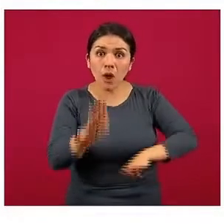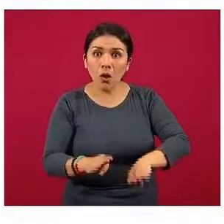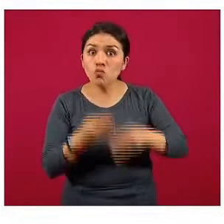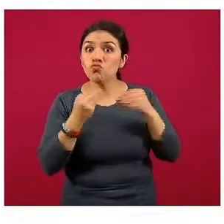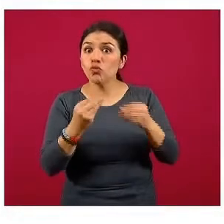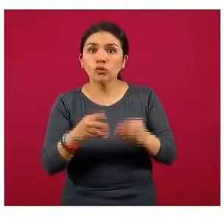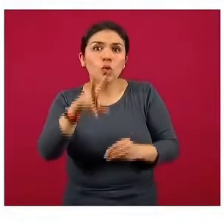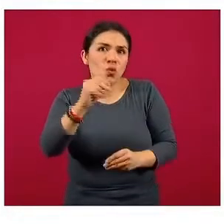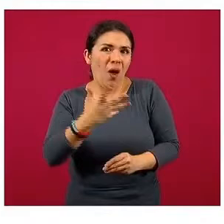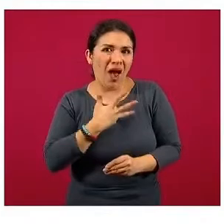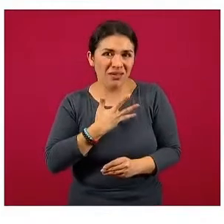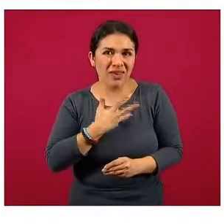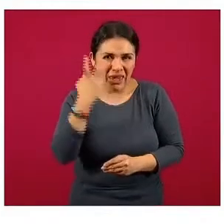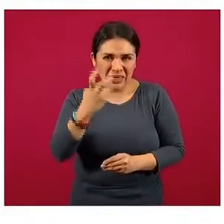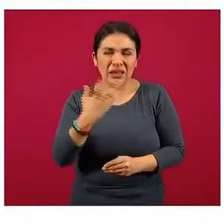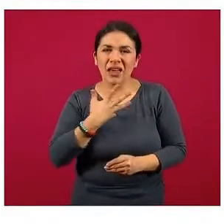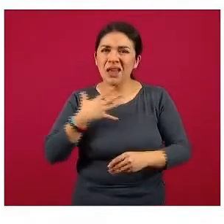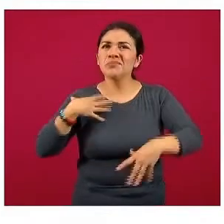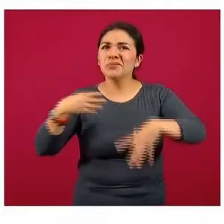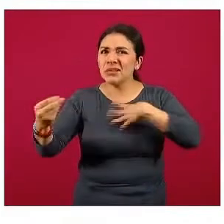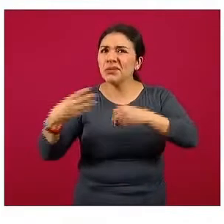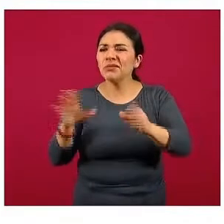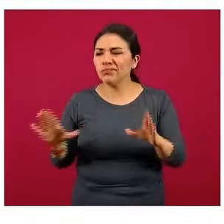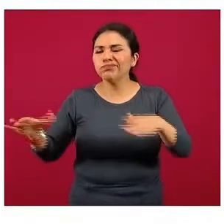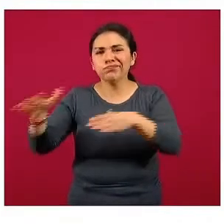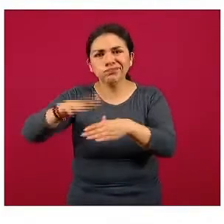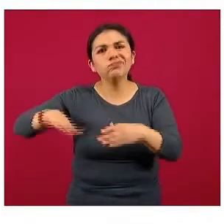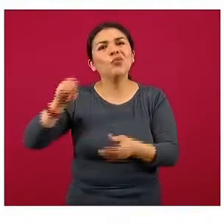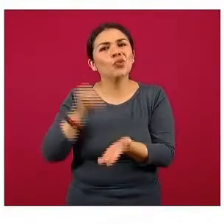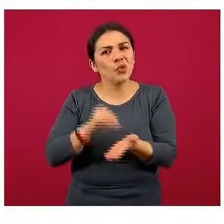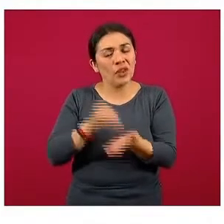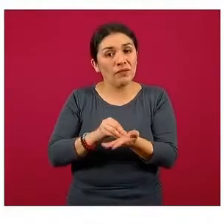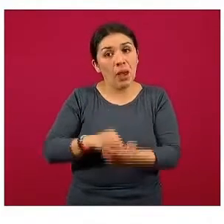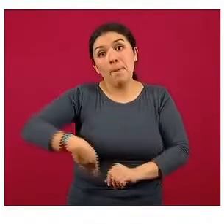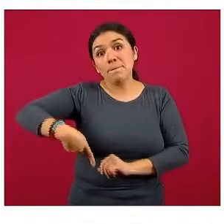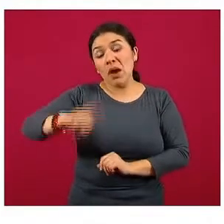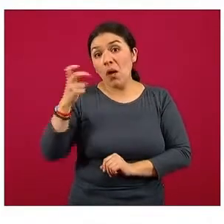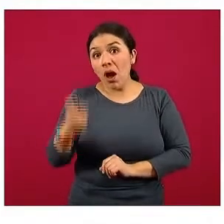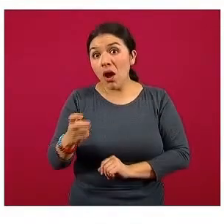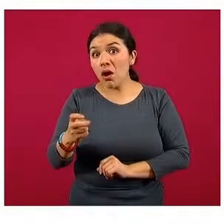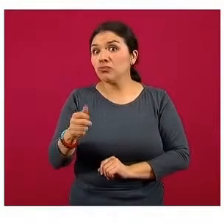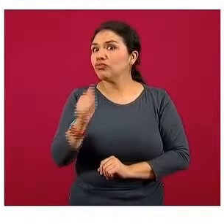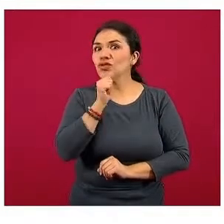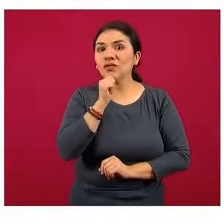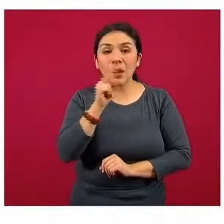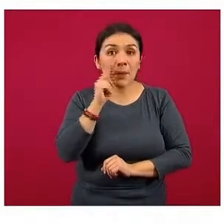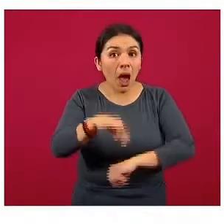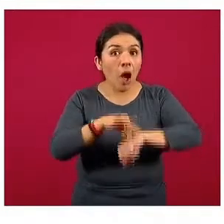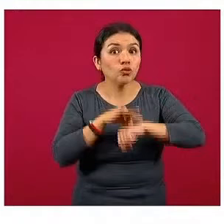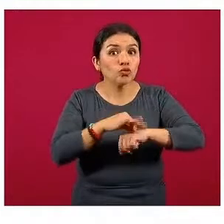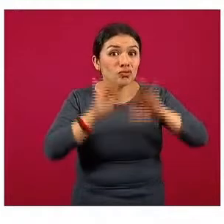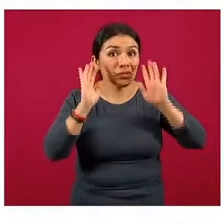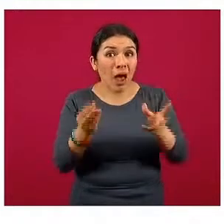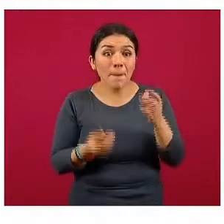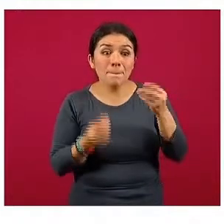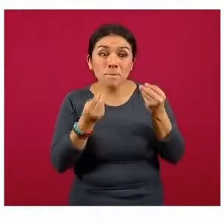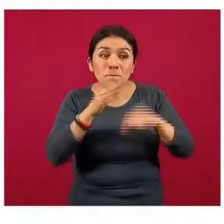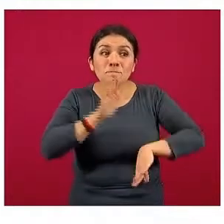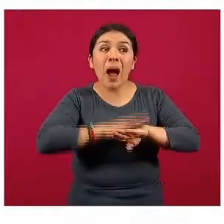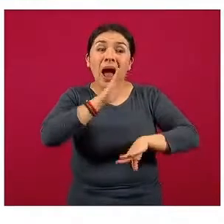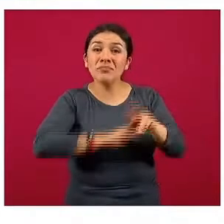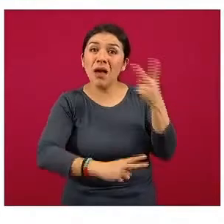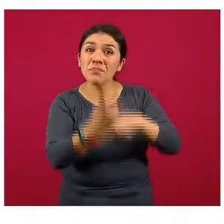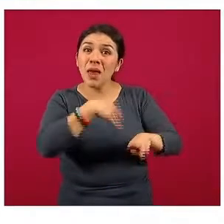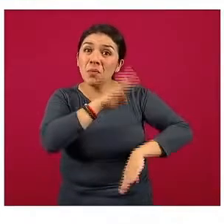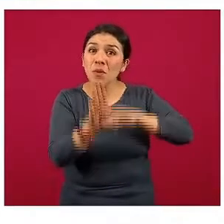hay dispersión y hay transmisión comunitaria. Sin embargo, esto todavía no tiene un reflejo directo en la mortalidad, en